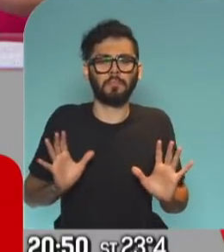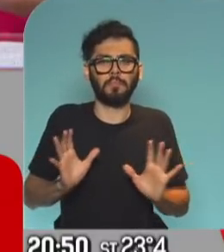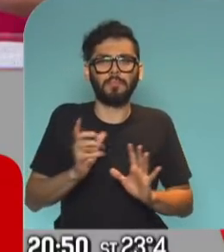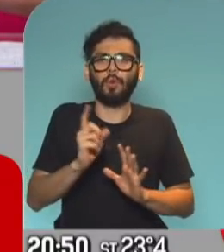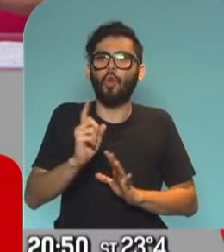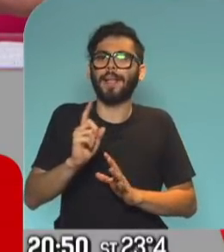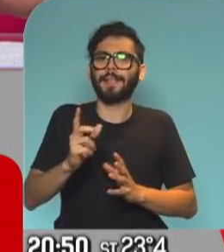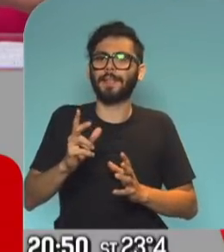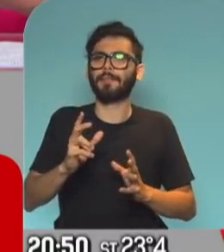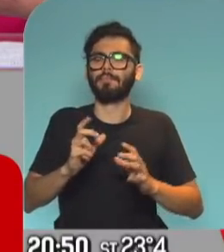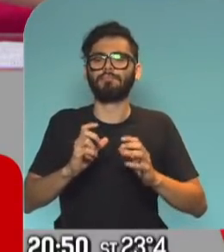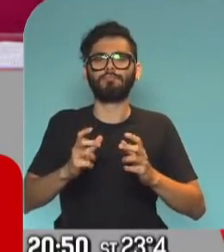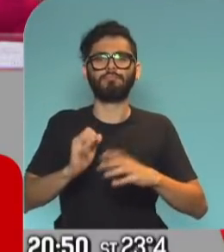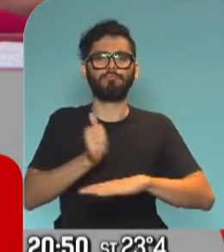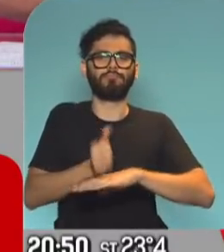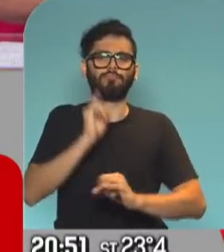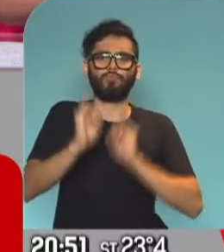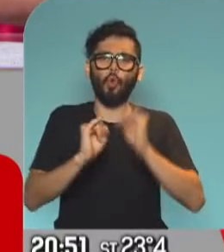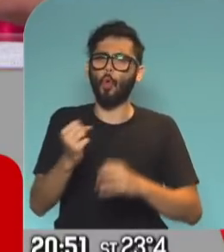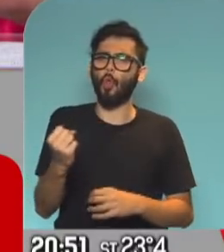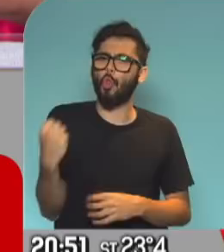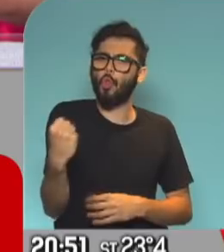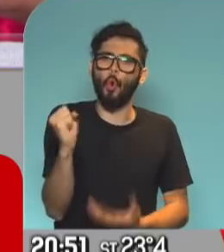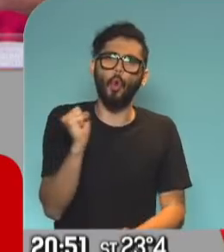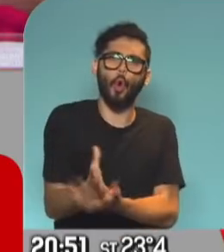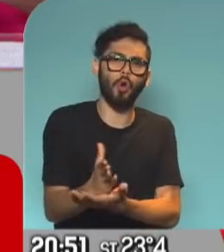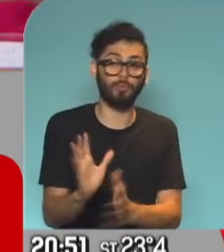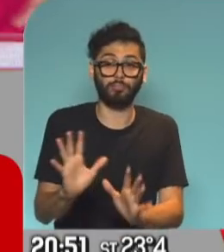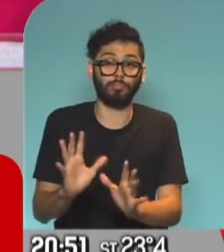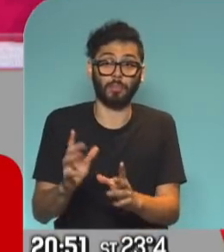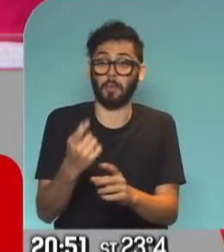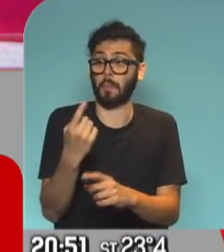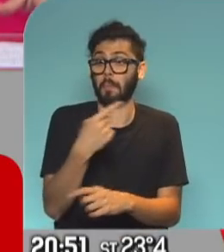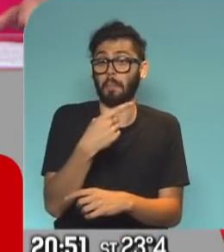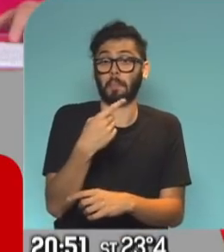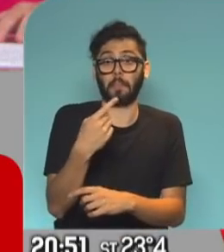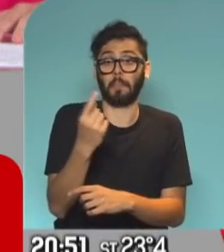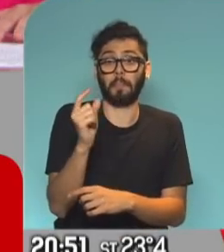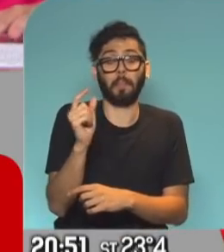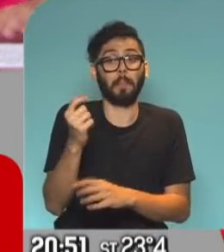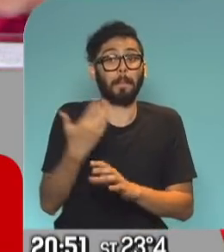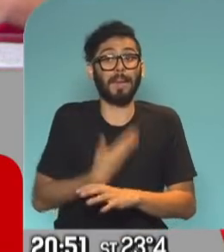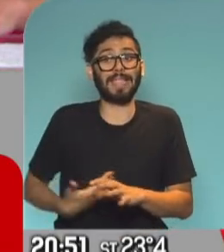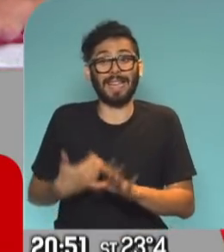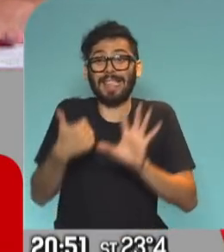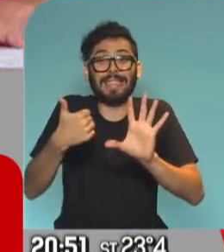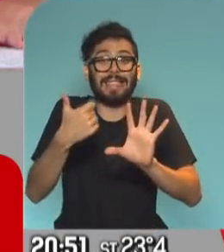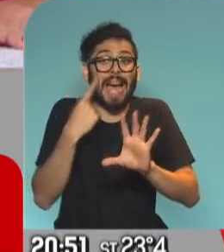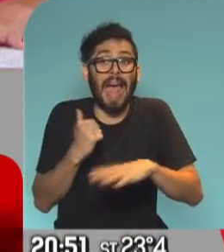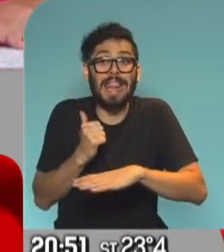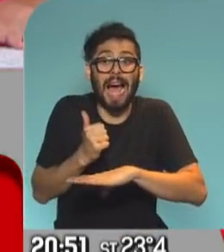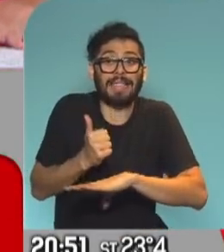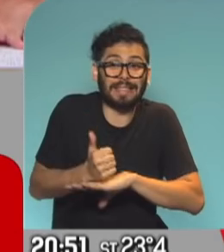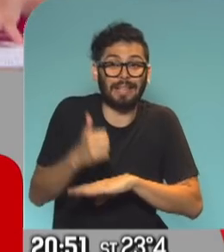un discurso ni incluso de mano dura como ha salido el anterior presidente que estuvo tan solo unos 6 días al frente del gobierno como es